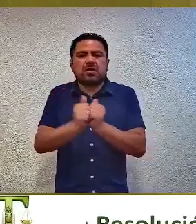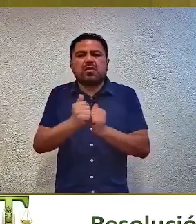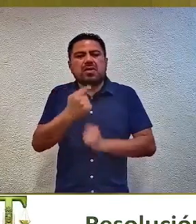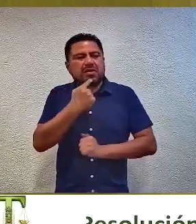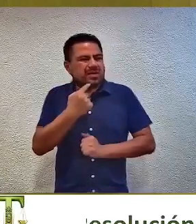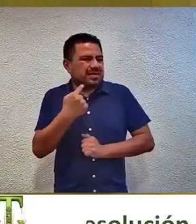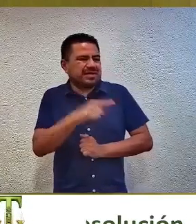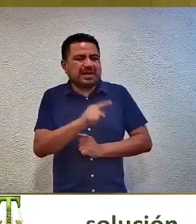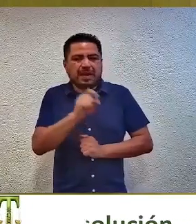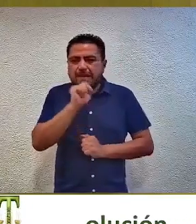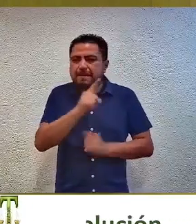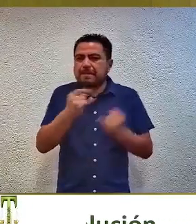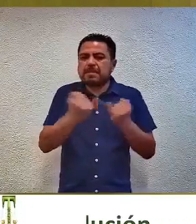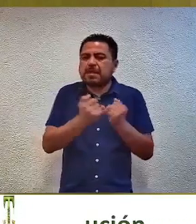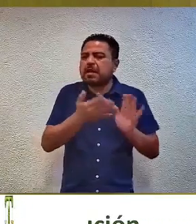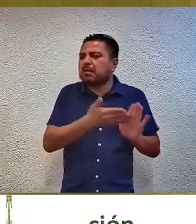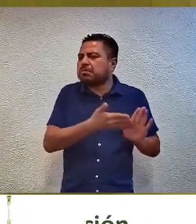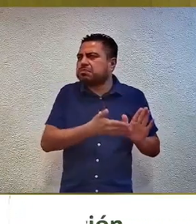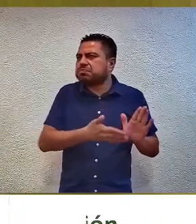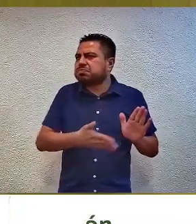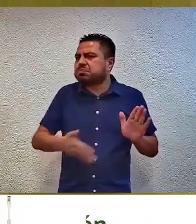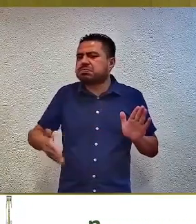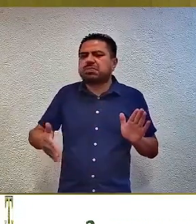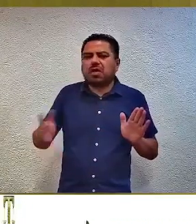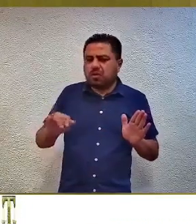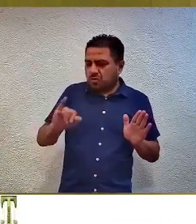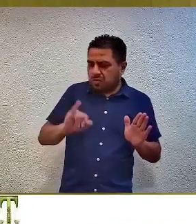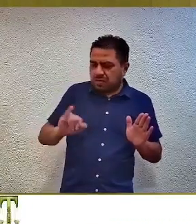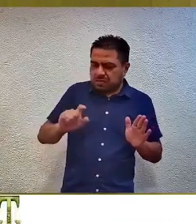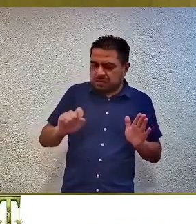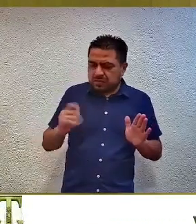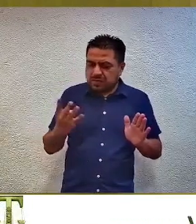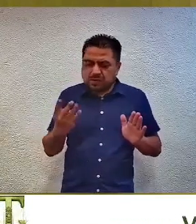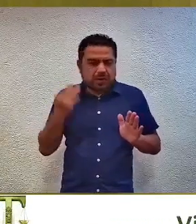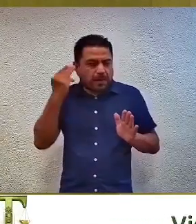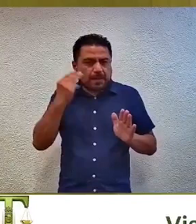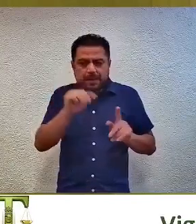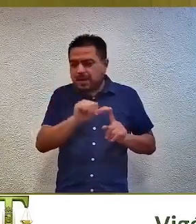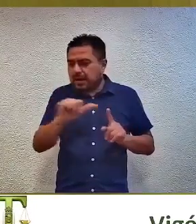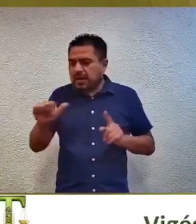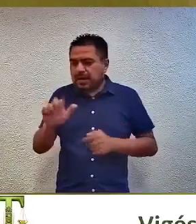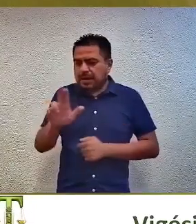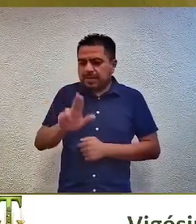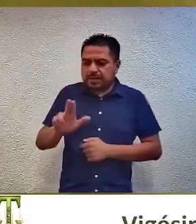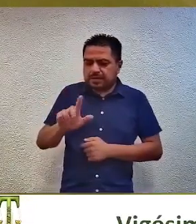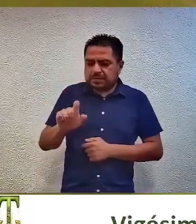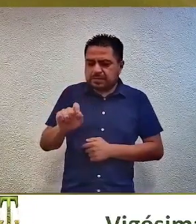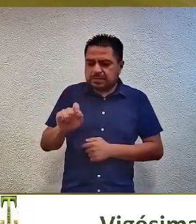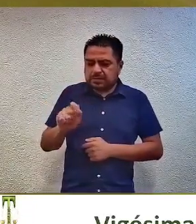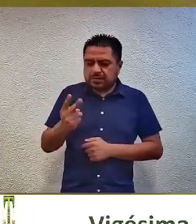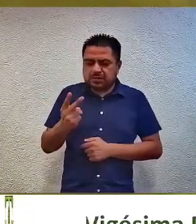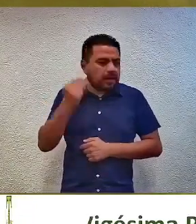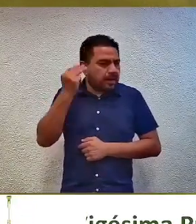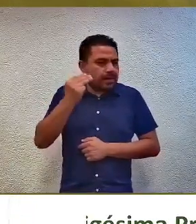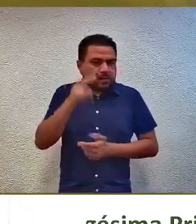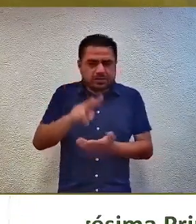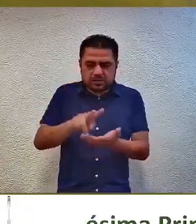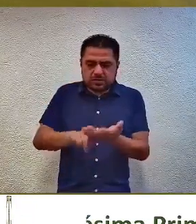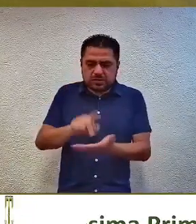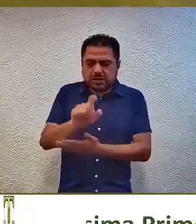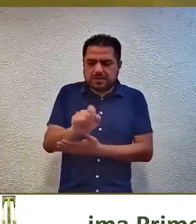impugnado transcurrió a las y los actores del jueves 24 de marzo al martes 29 de marzo del